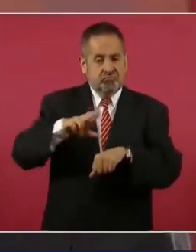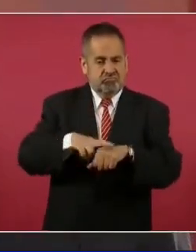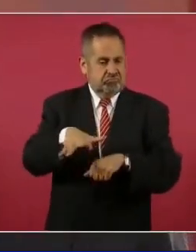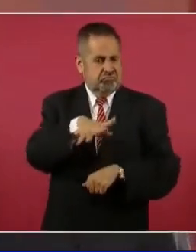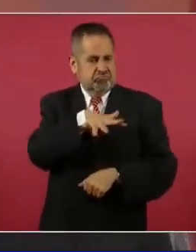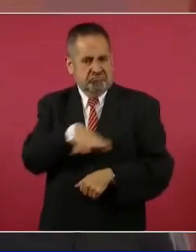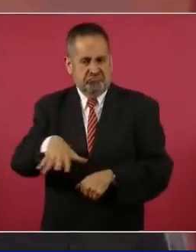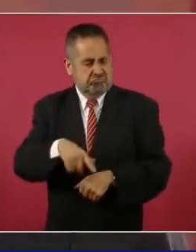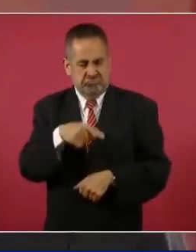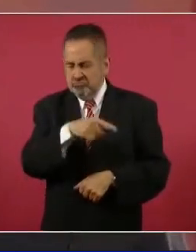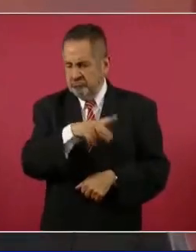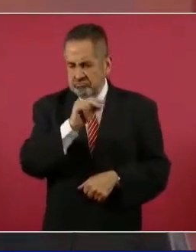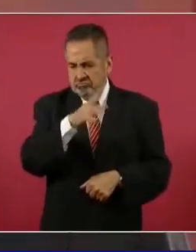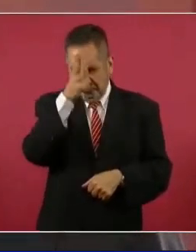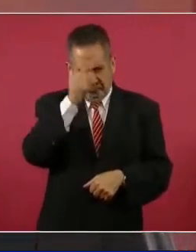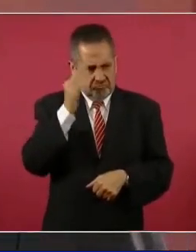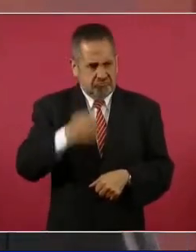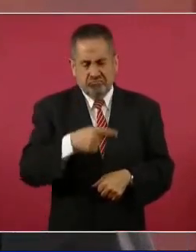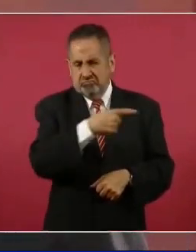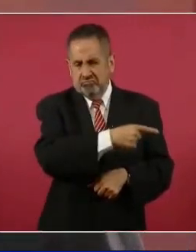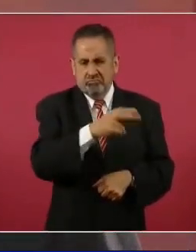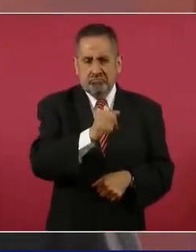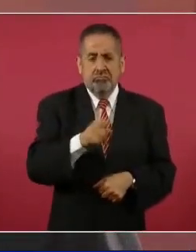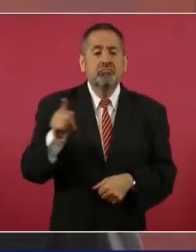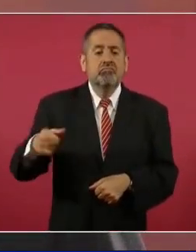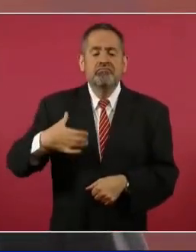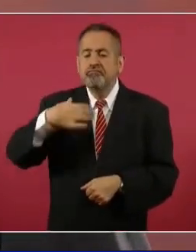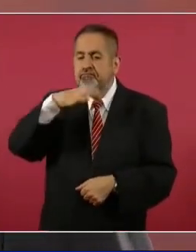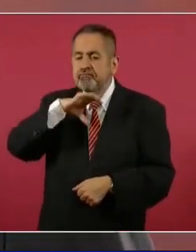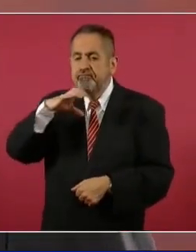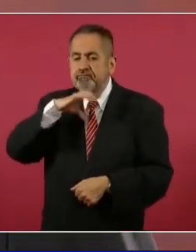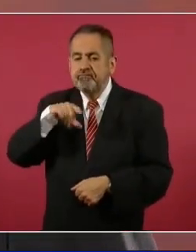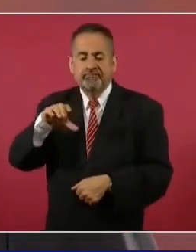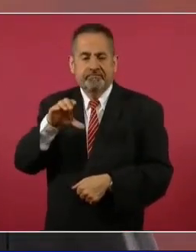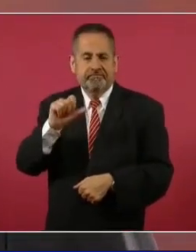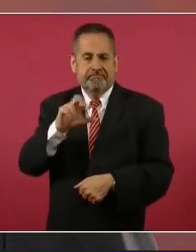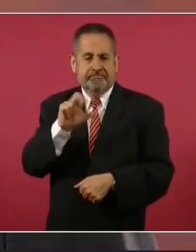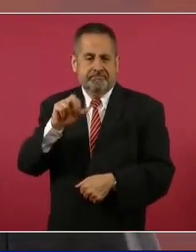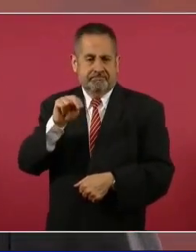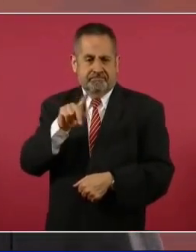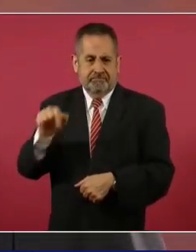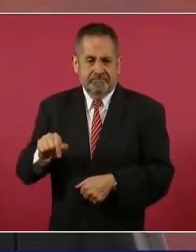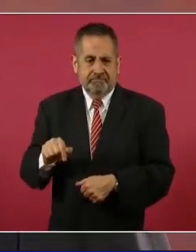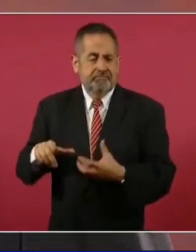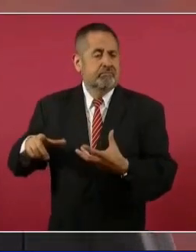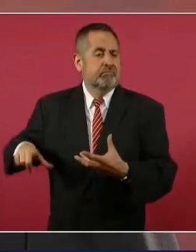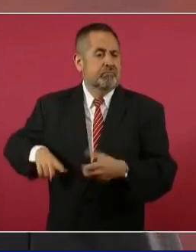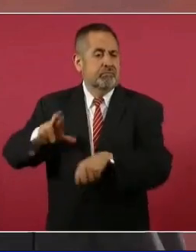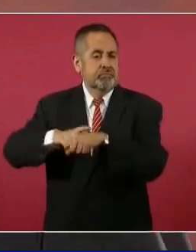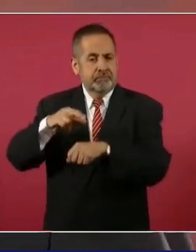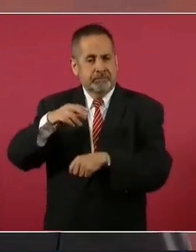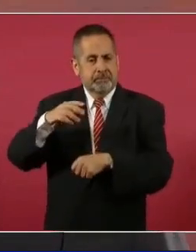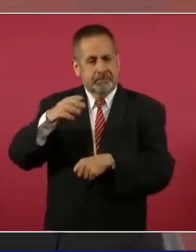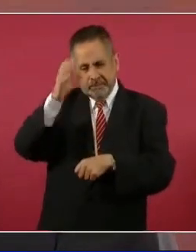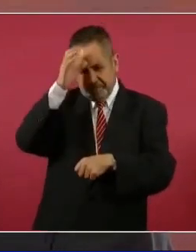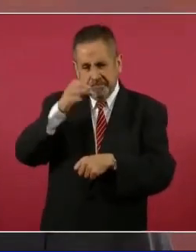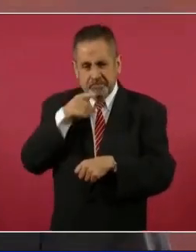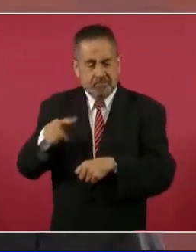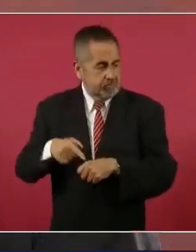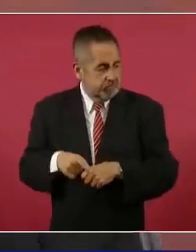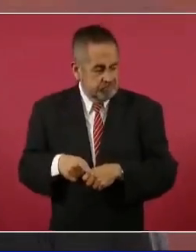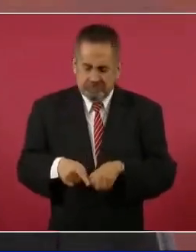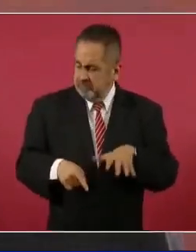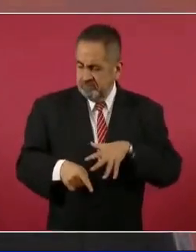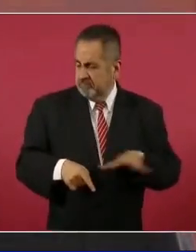que dijo no, Venustiano Carranza, gobernador de Coahuila. Y al día siguiente